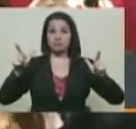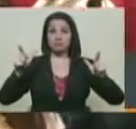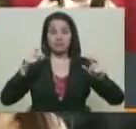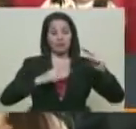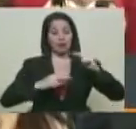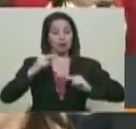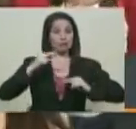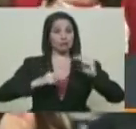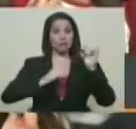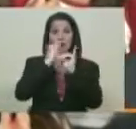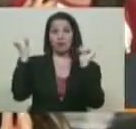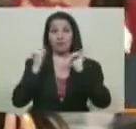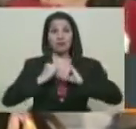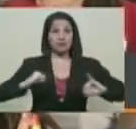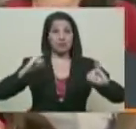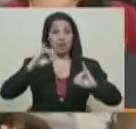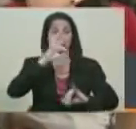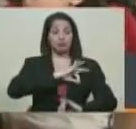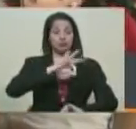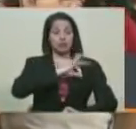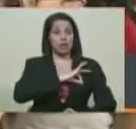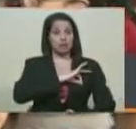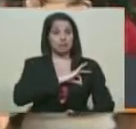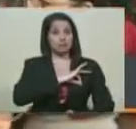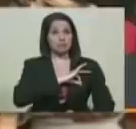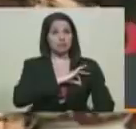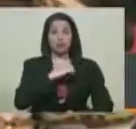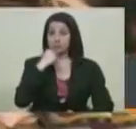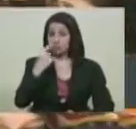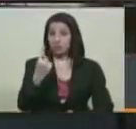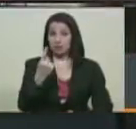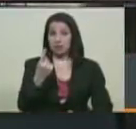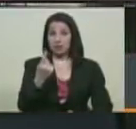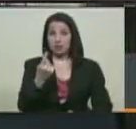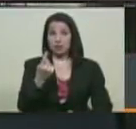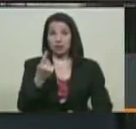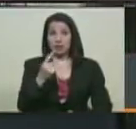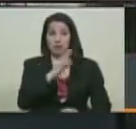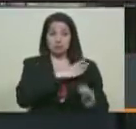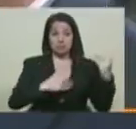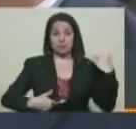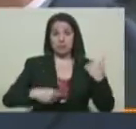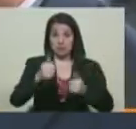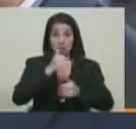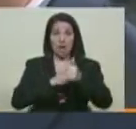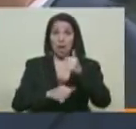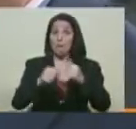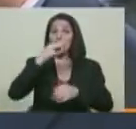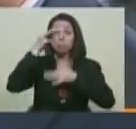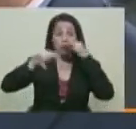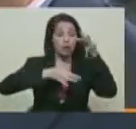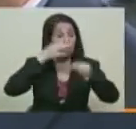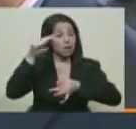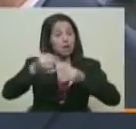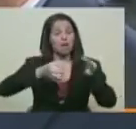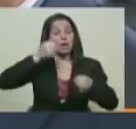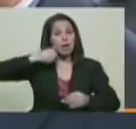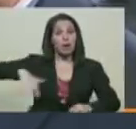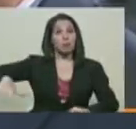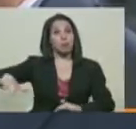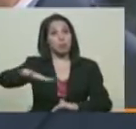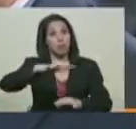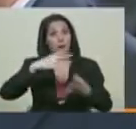construcción de la felicidad social. Yo le dije al vicepresidente ayer, explíquenle al pueblo esto, entre otras